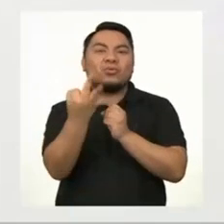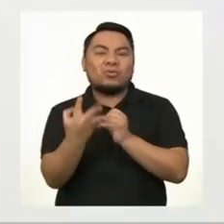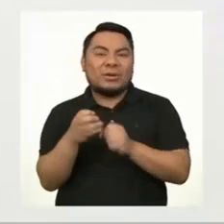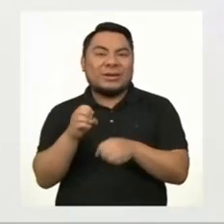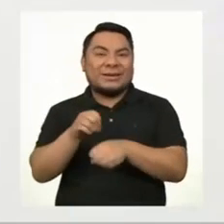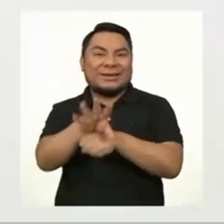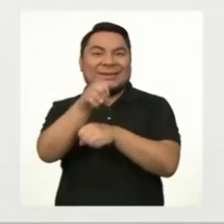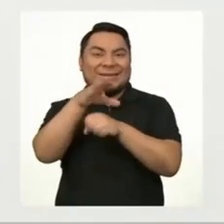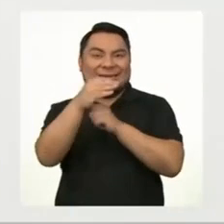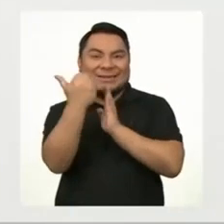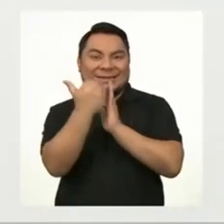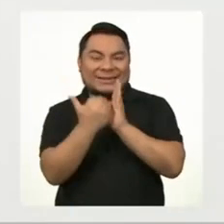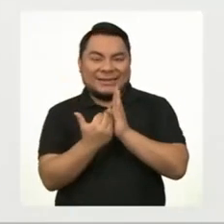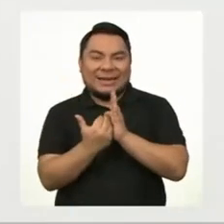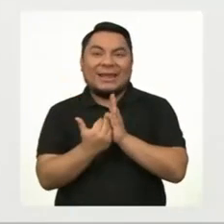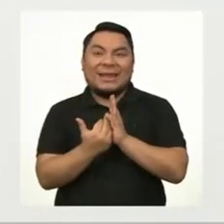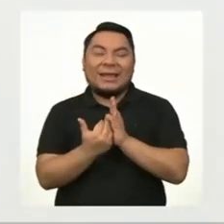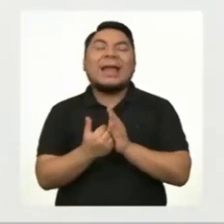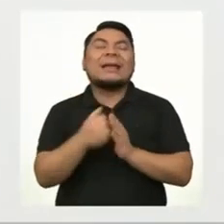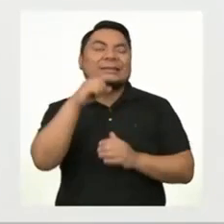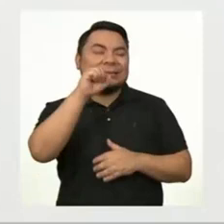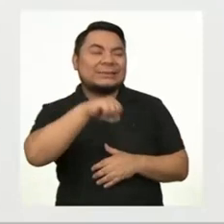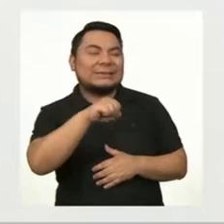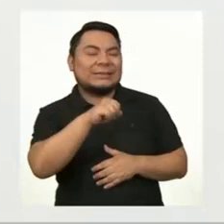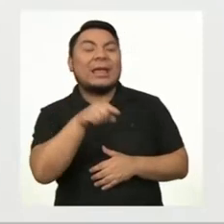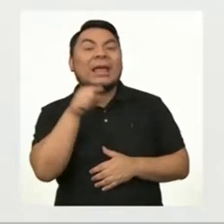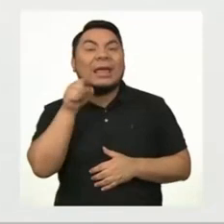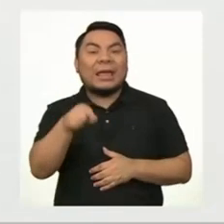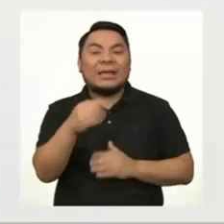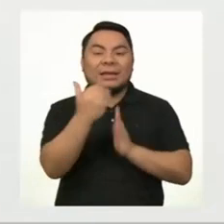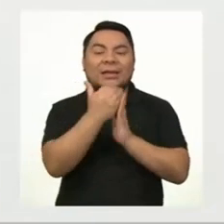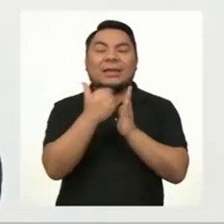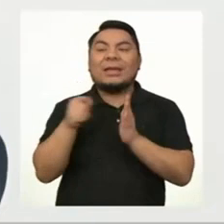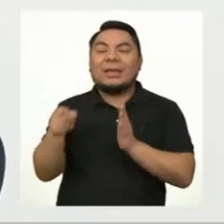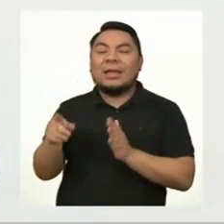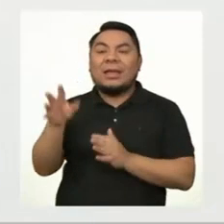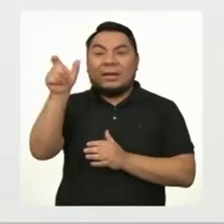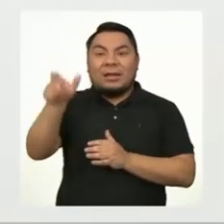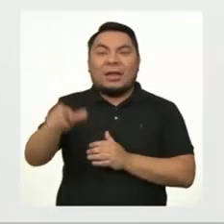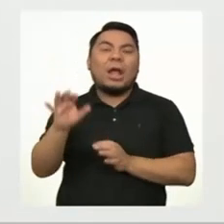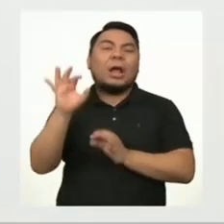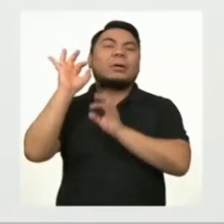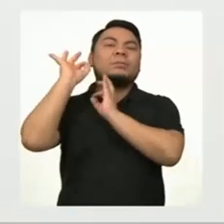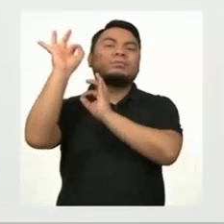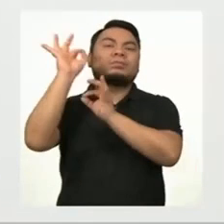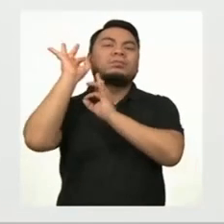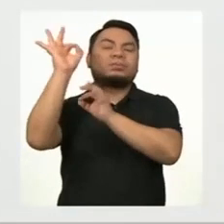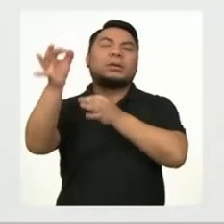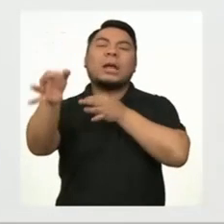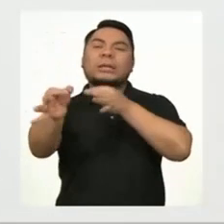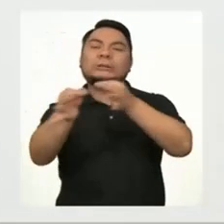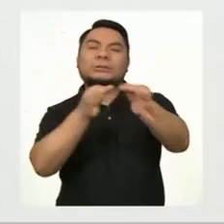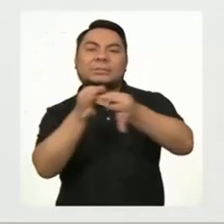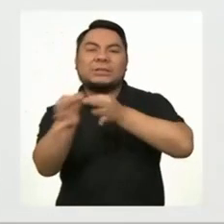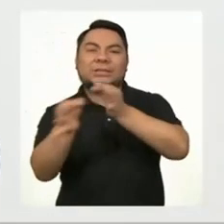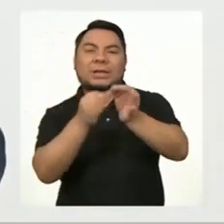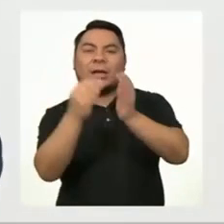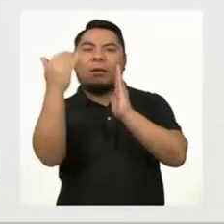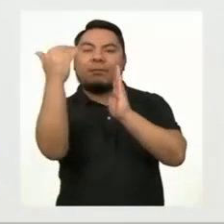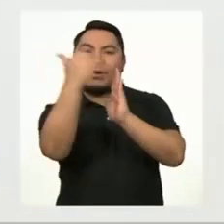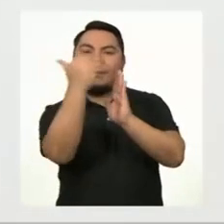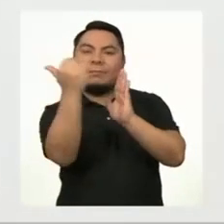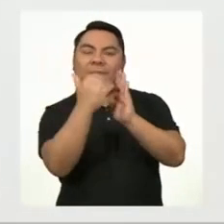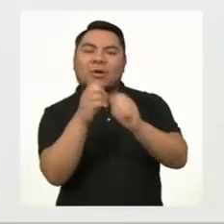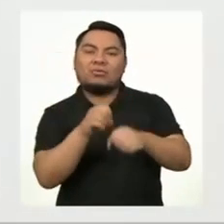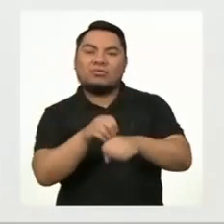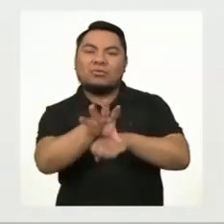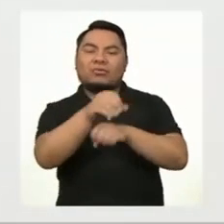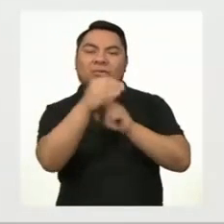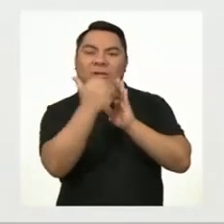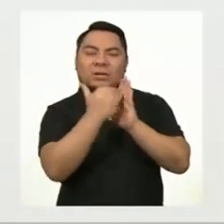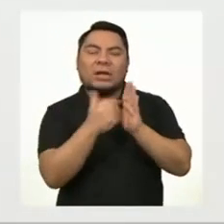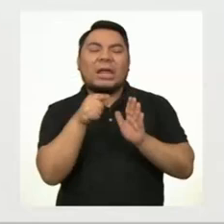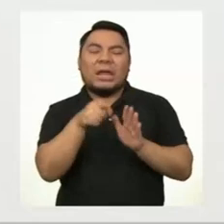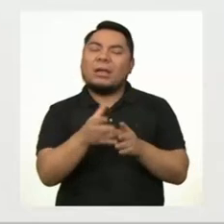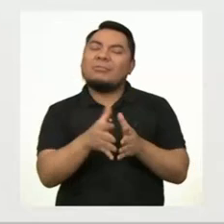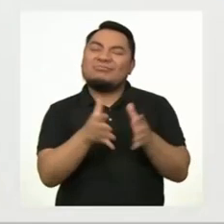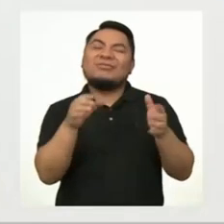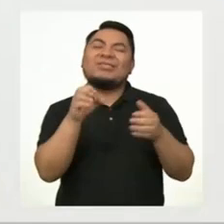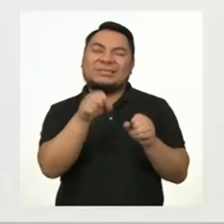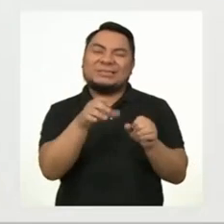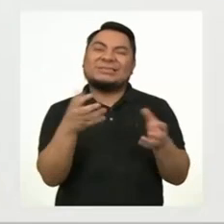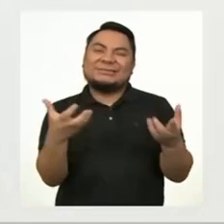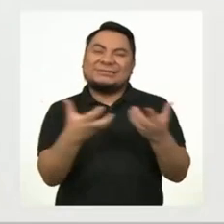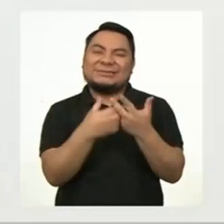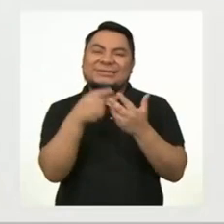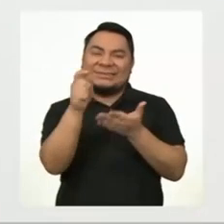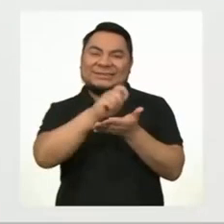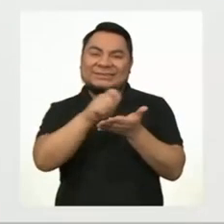Sí. Es porque se trata de un texto expositivo, con estructura enumerativa. Algo muy característico de